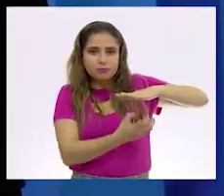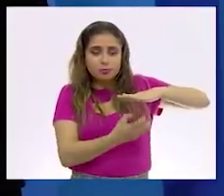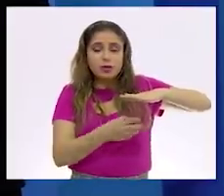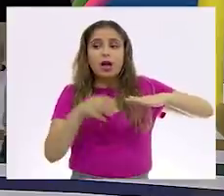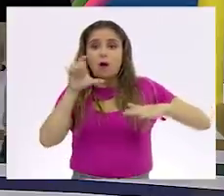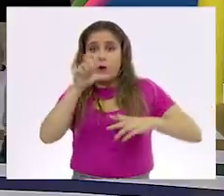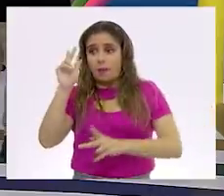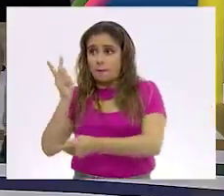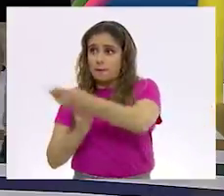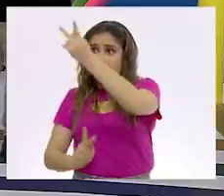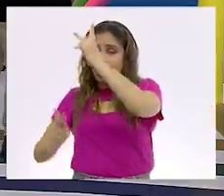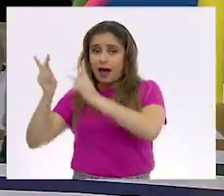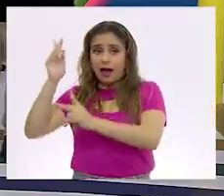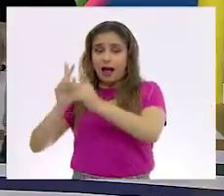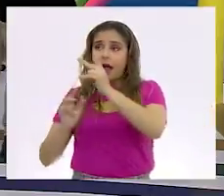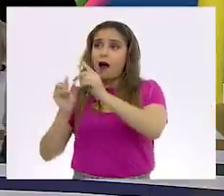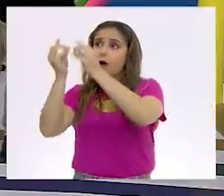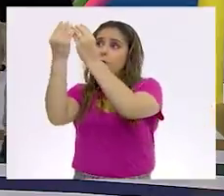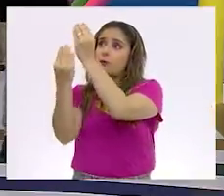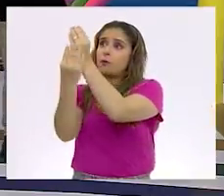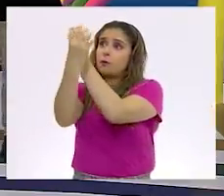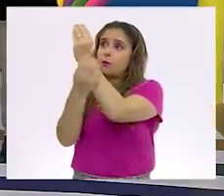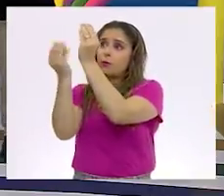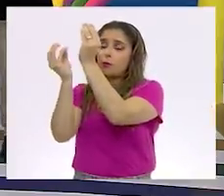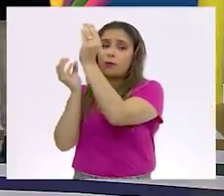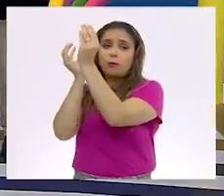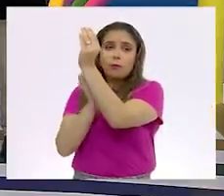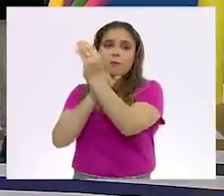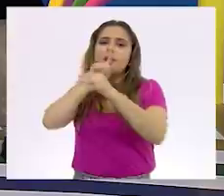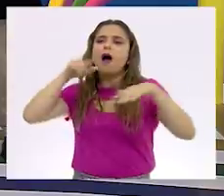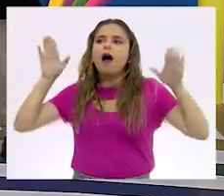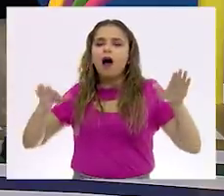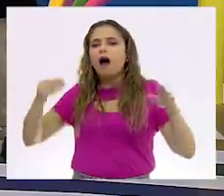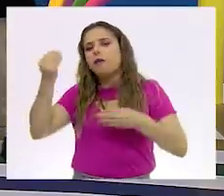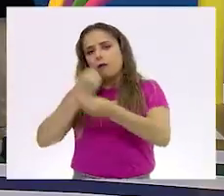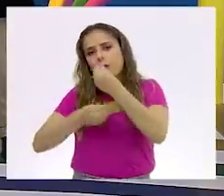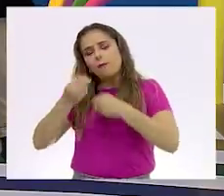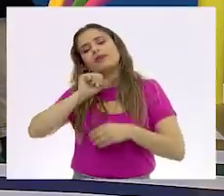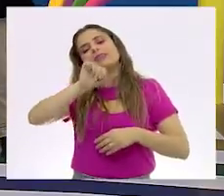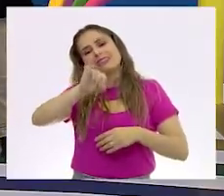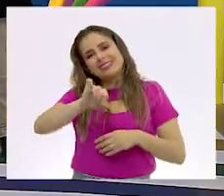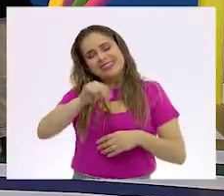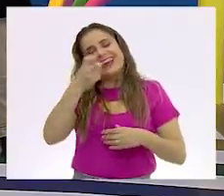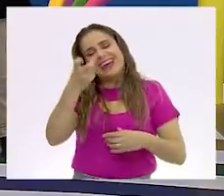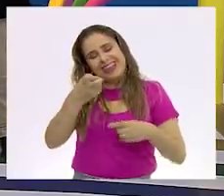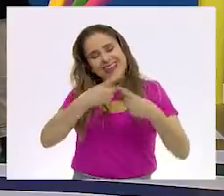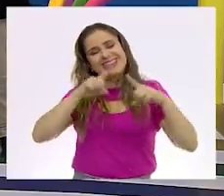humano. Ahora te invito a ver el siguiente video que se relaciona